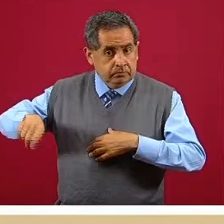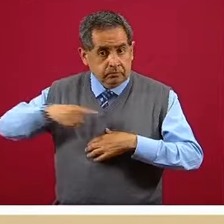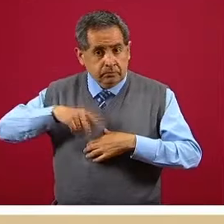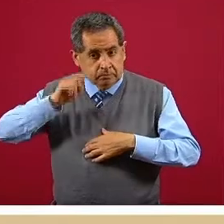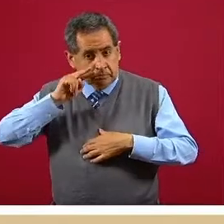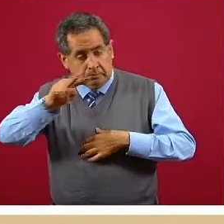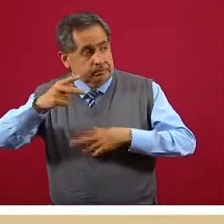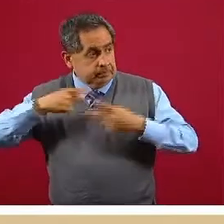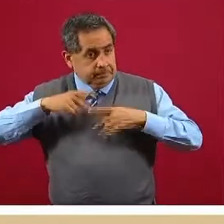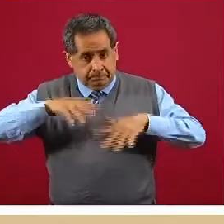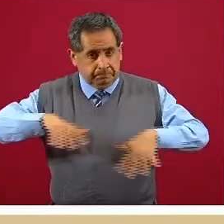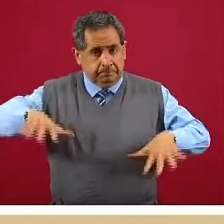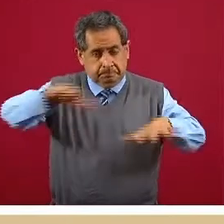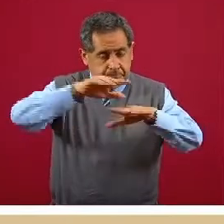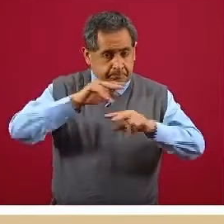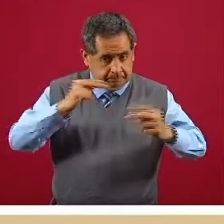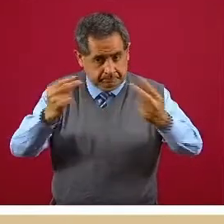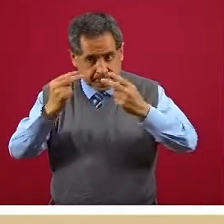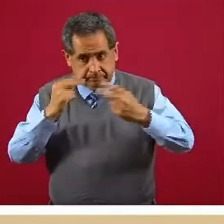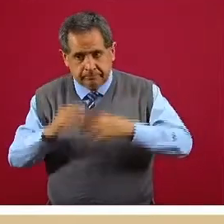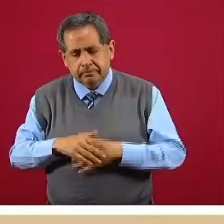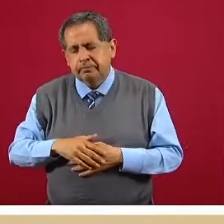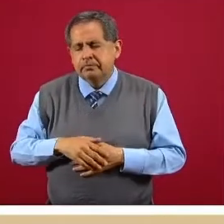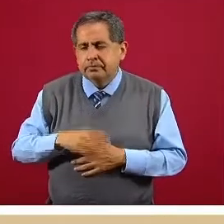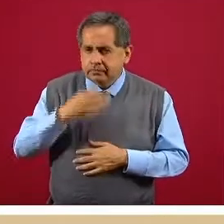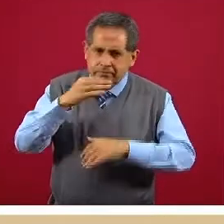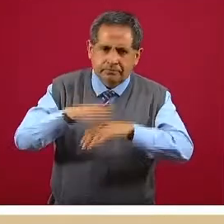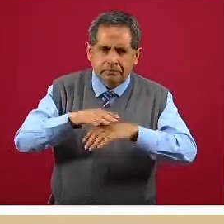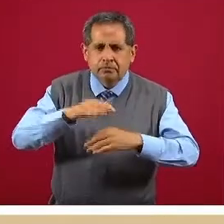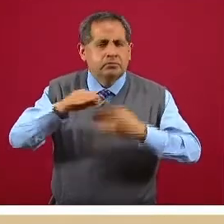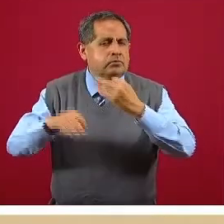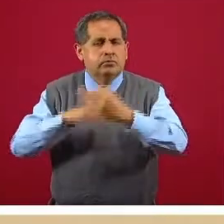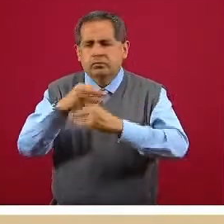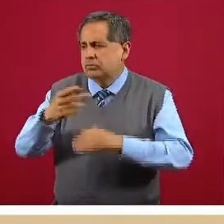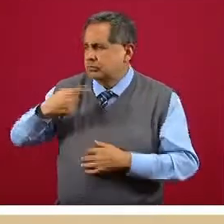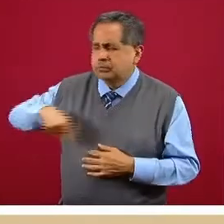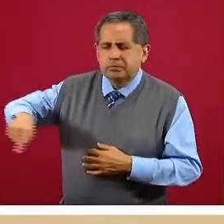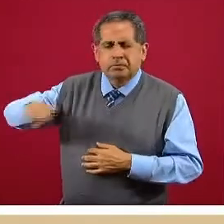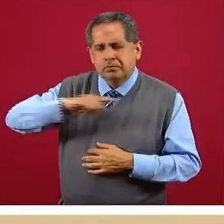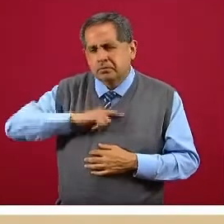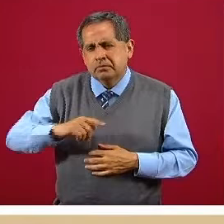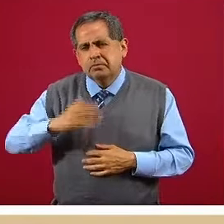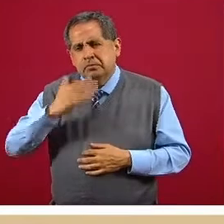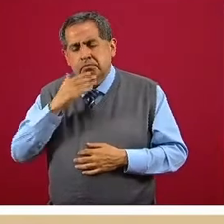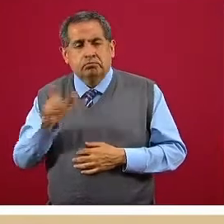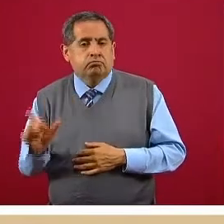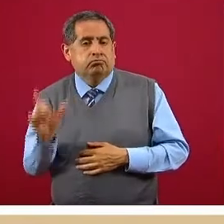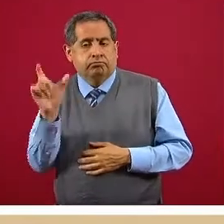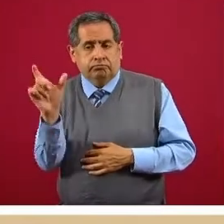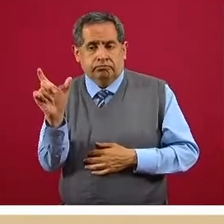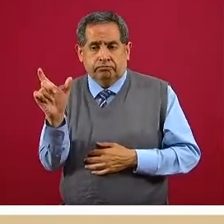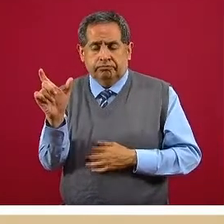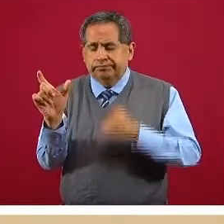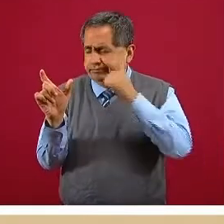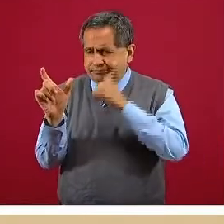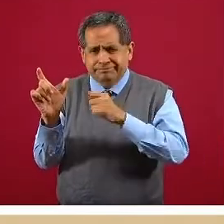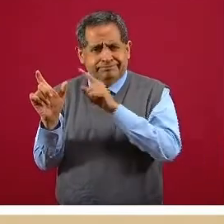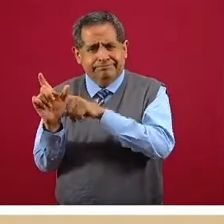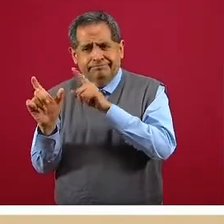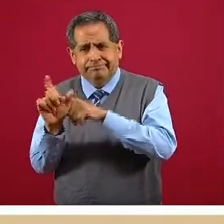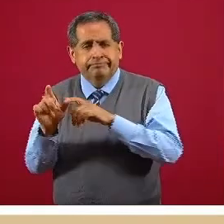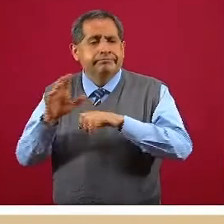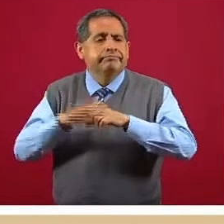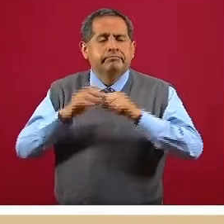están viendo, del público que nos está viendo, les quiero mencionar que todo nuestro personal cuenta con identificación para